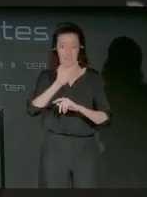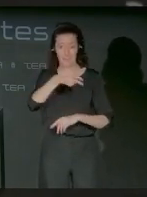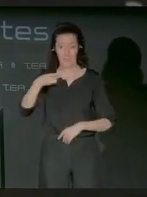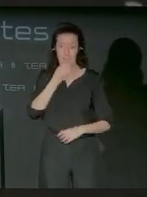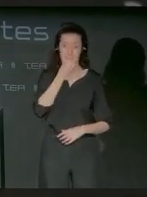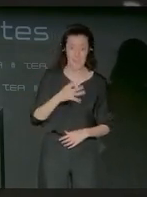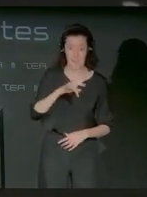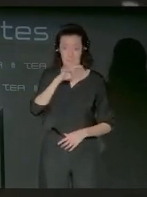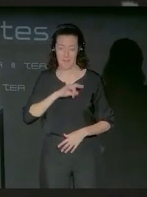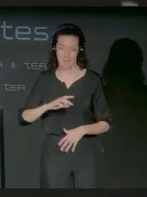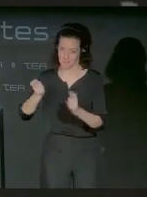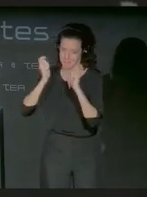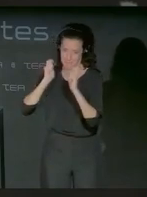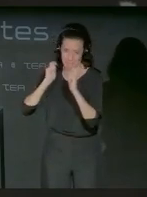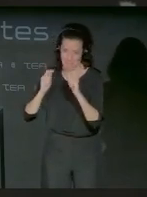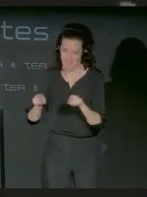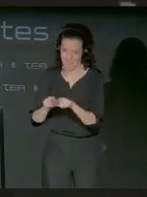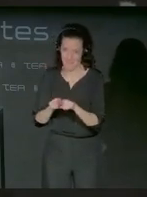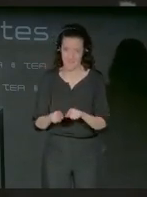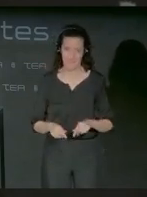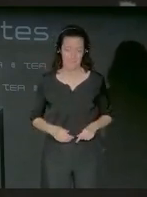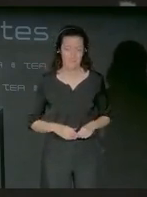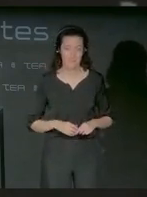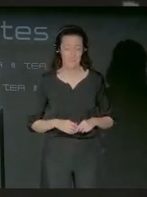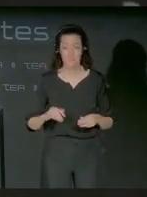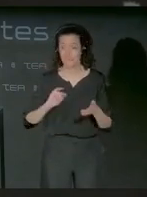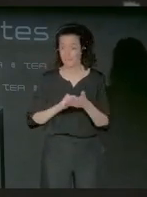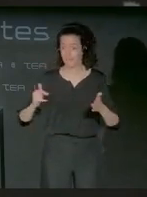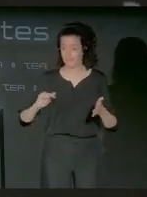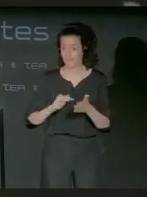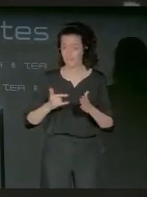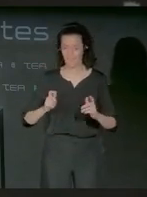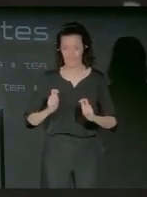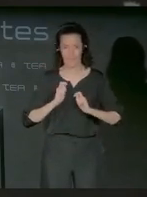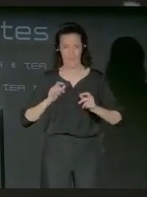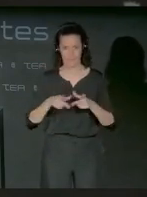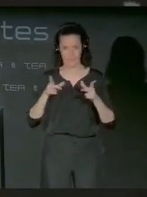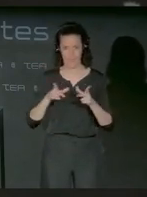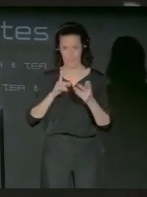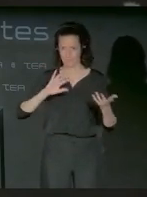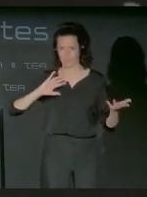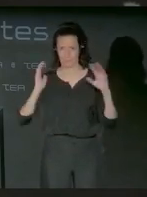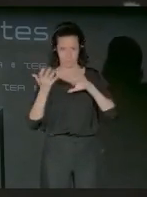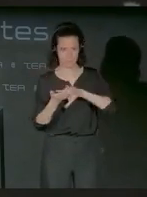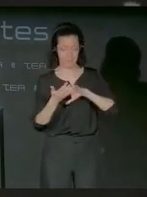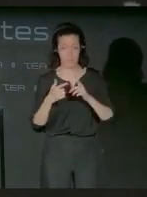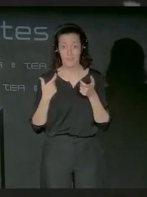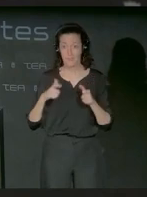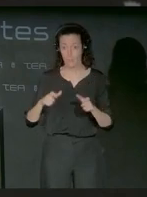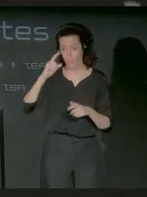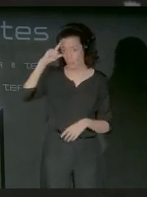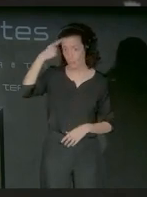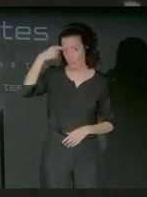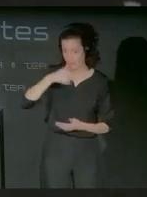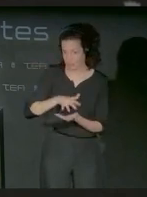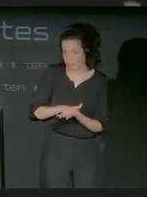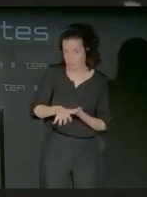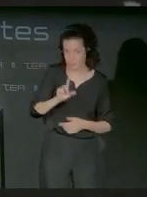estáis las nuevas tecnologías han transformado nuestra sociedad y el sector cultural no ha sido una excepción